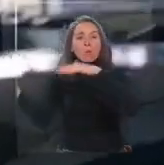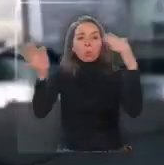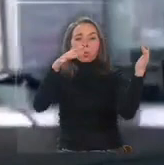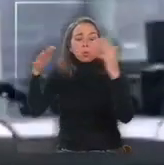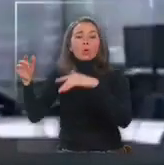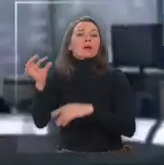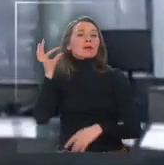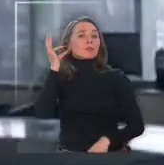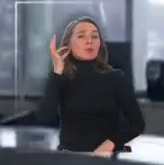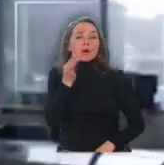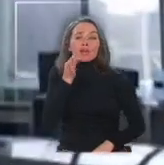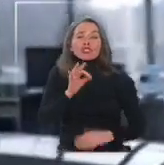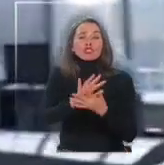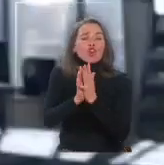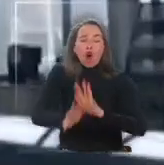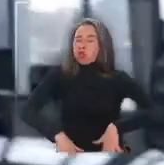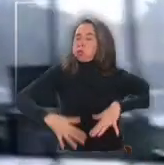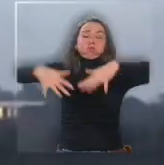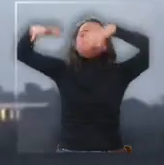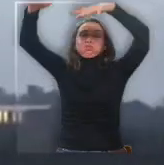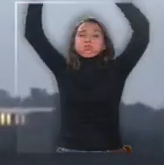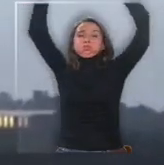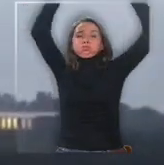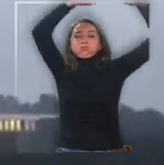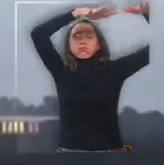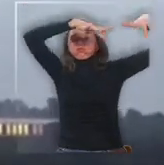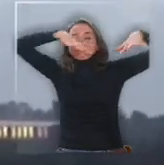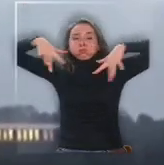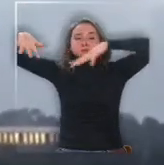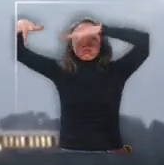Había volado todo. Voló todo.